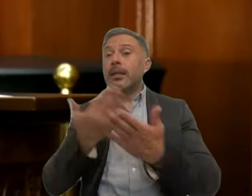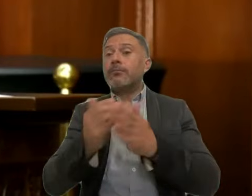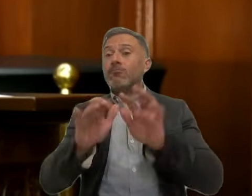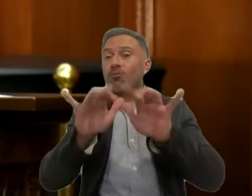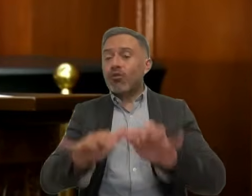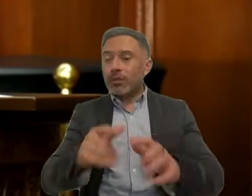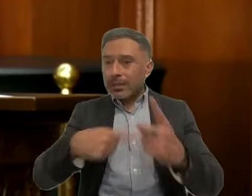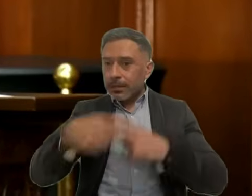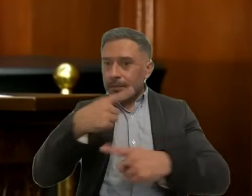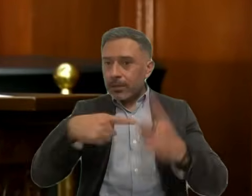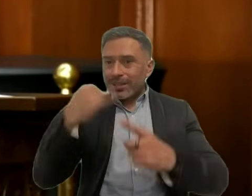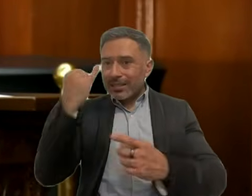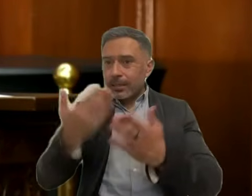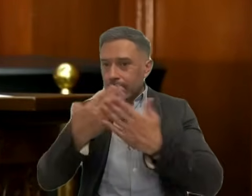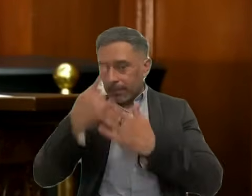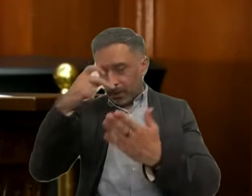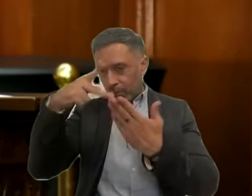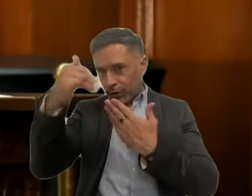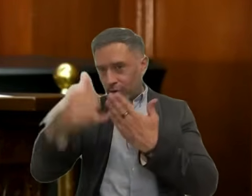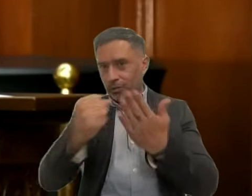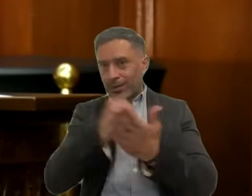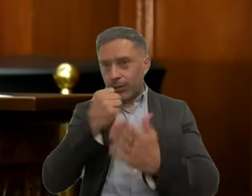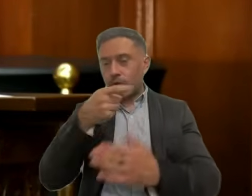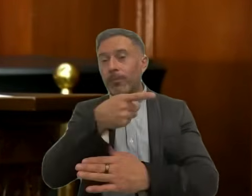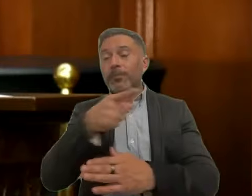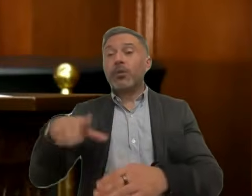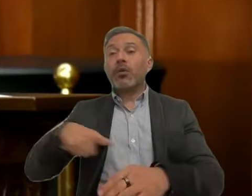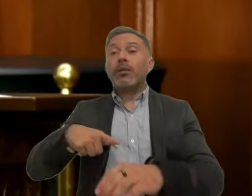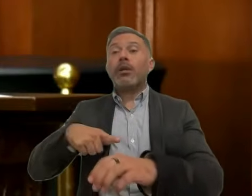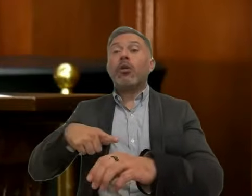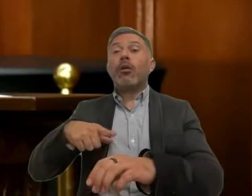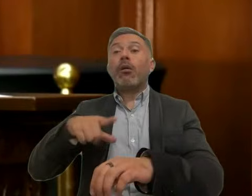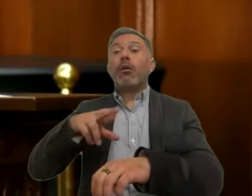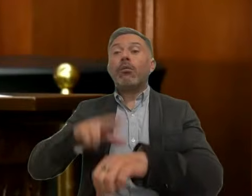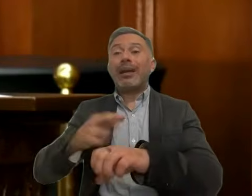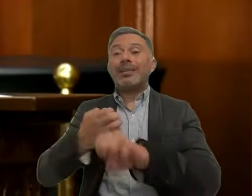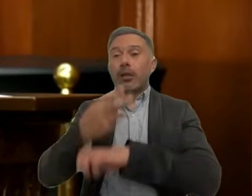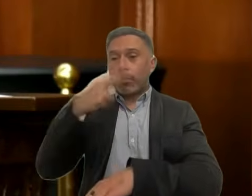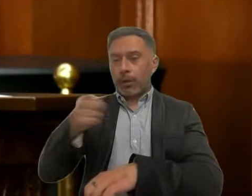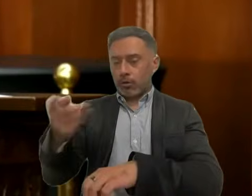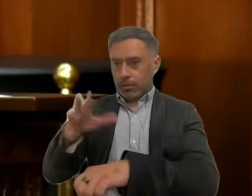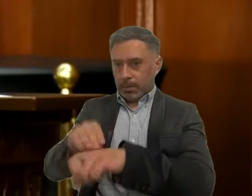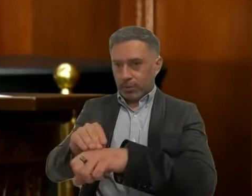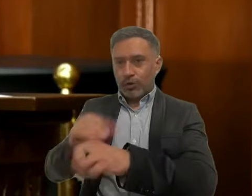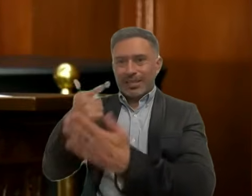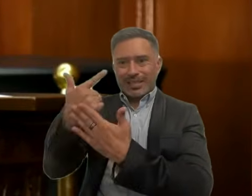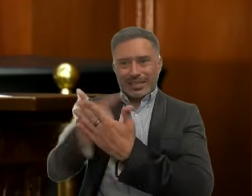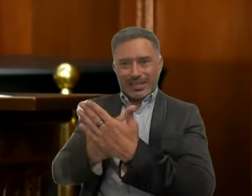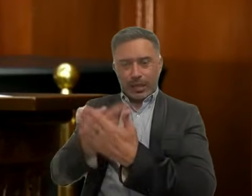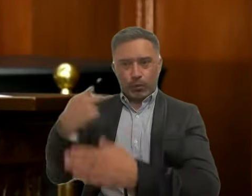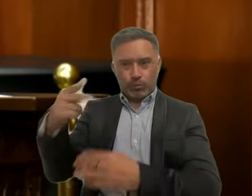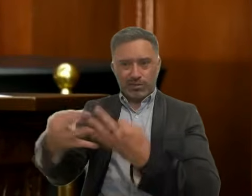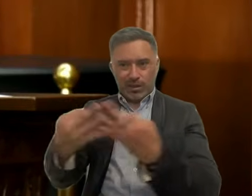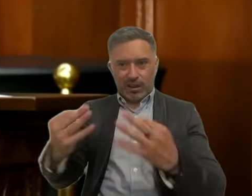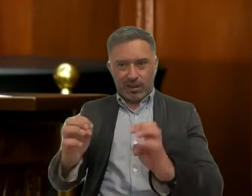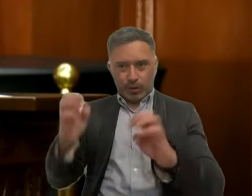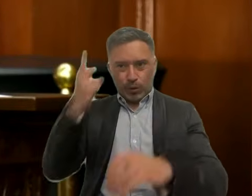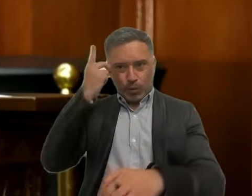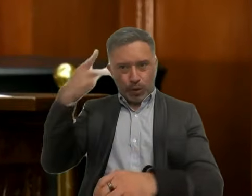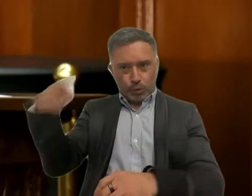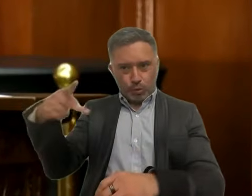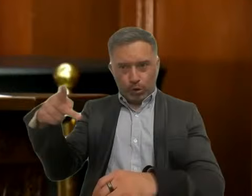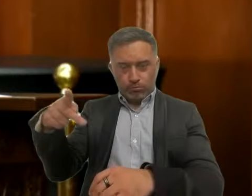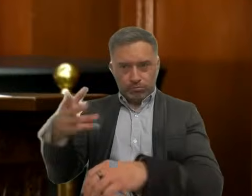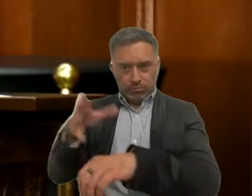iniciativa de decreto por el que se autoriza al Poder Ejecutivo del Estado a desincorporar del patrimonio del Gobierno del Estado un